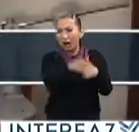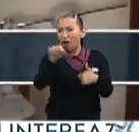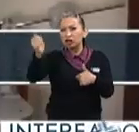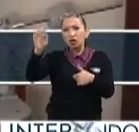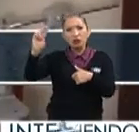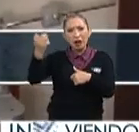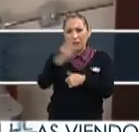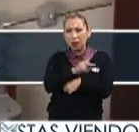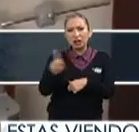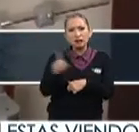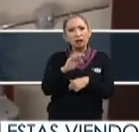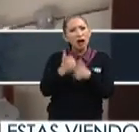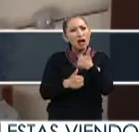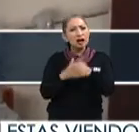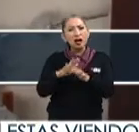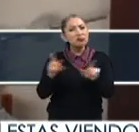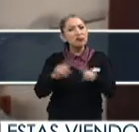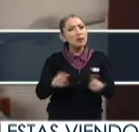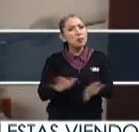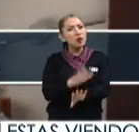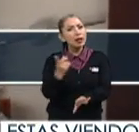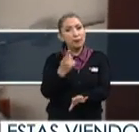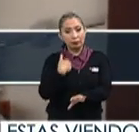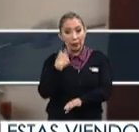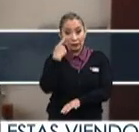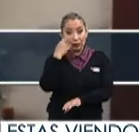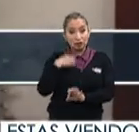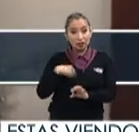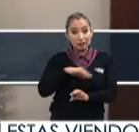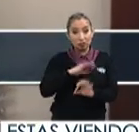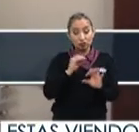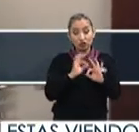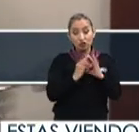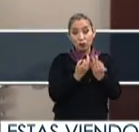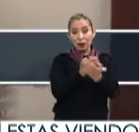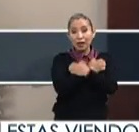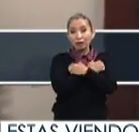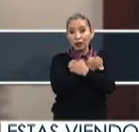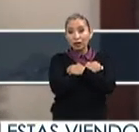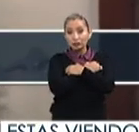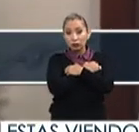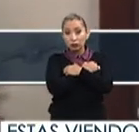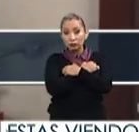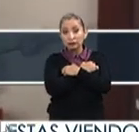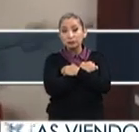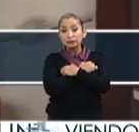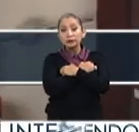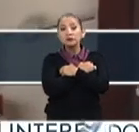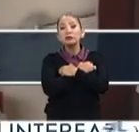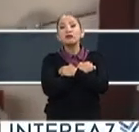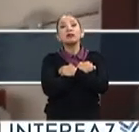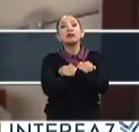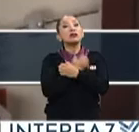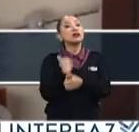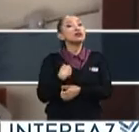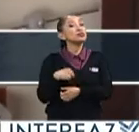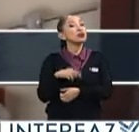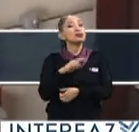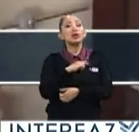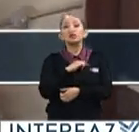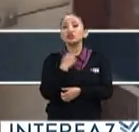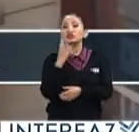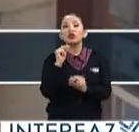diría que tiene que ver mucho con nuestro modelo educativo. Nosotros no formamos